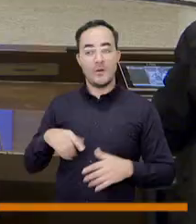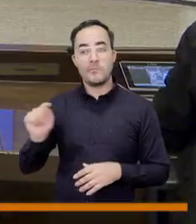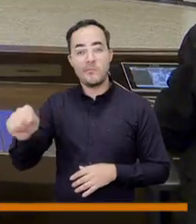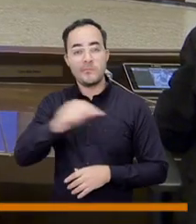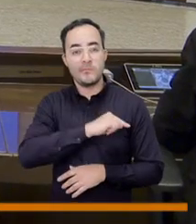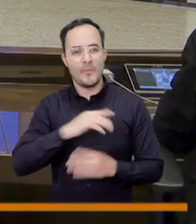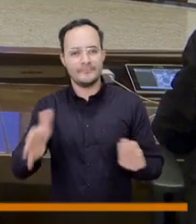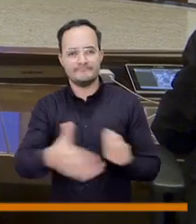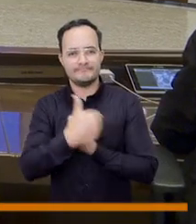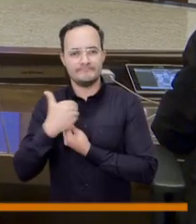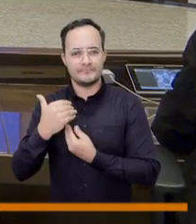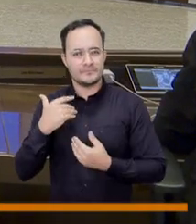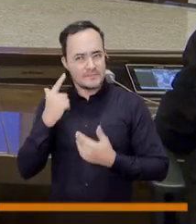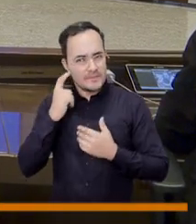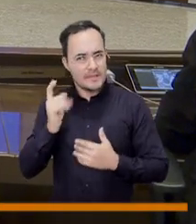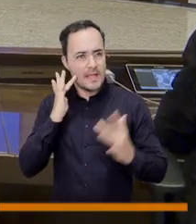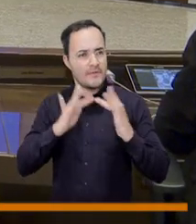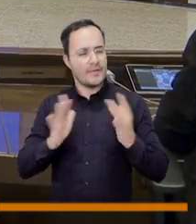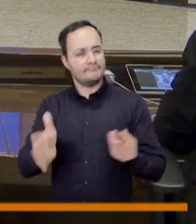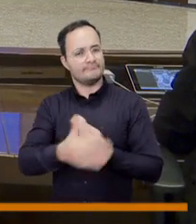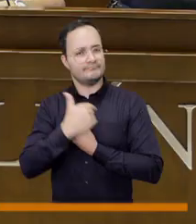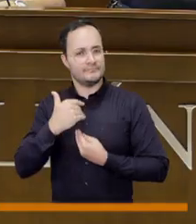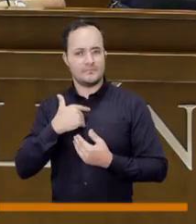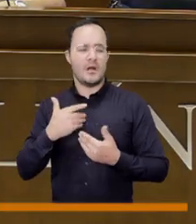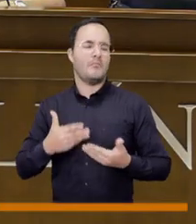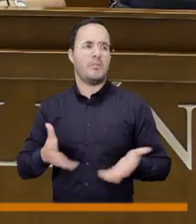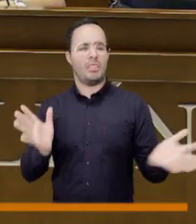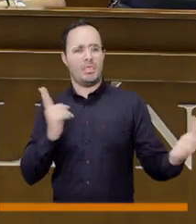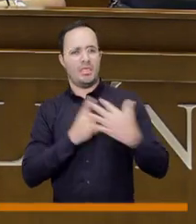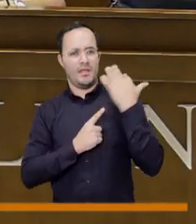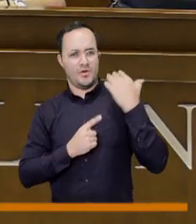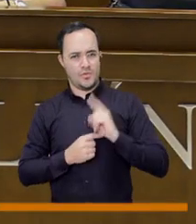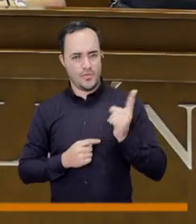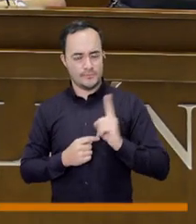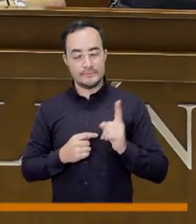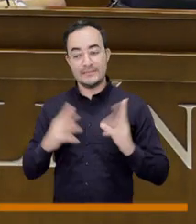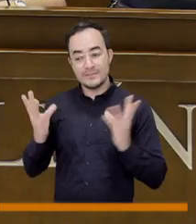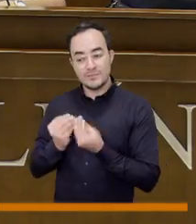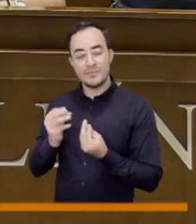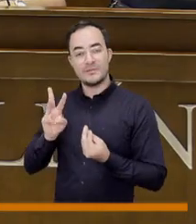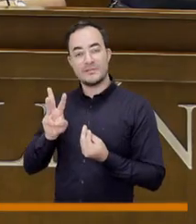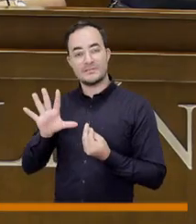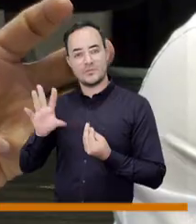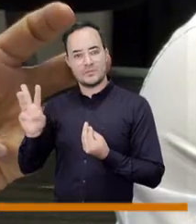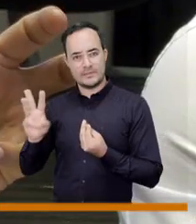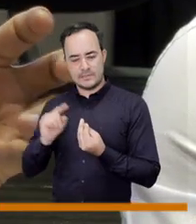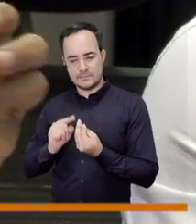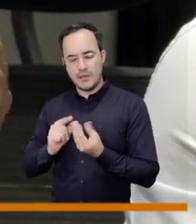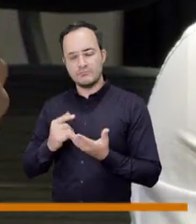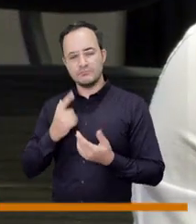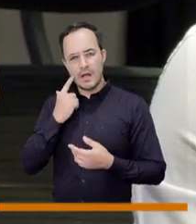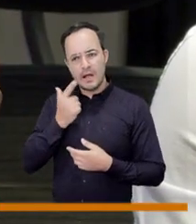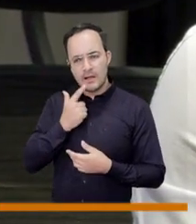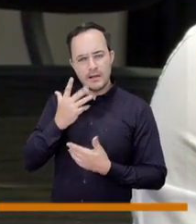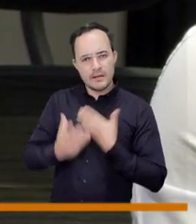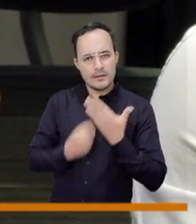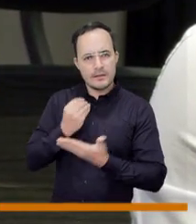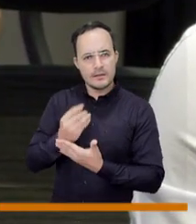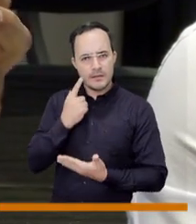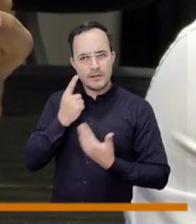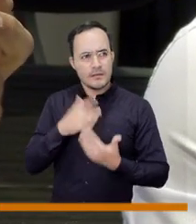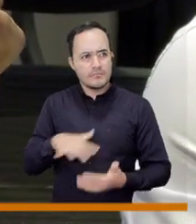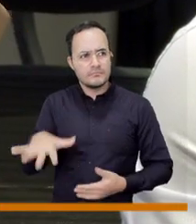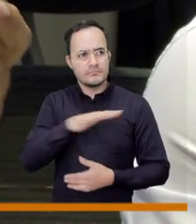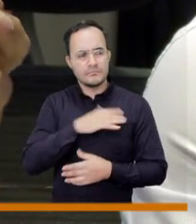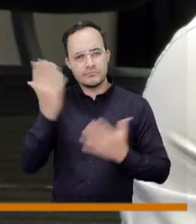protectores a escolares la número 353 del Consejo de Medellín se mostró sorprendida por los resultados de acción del